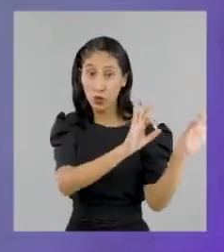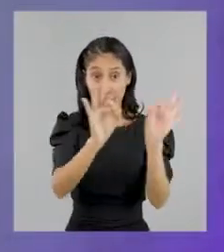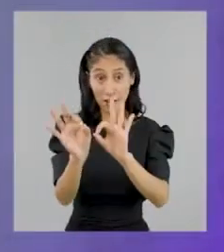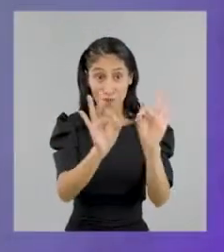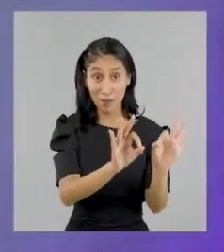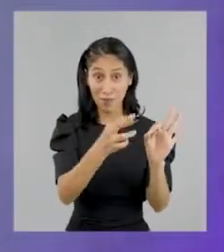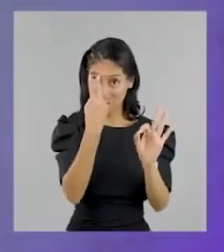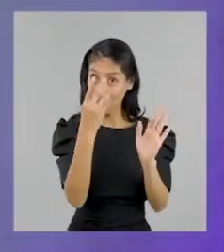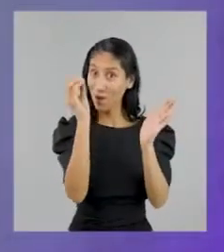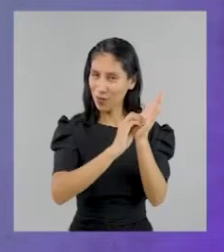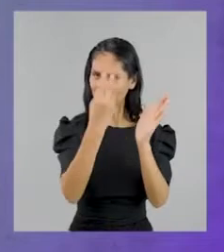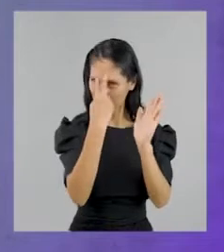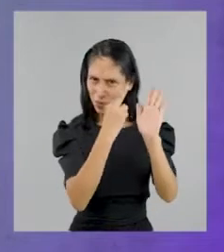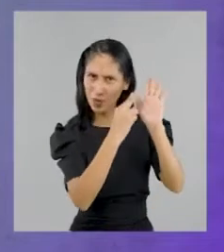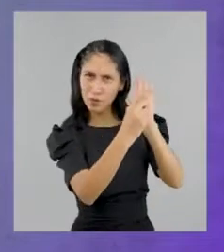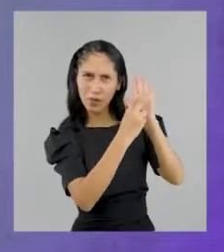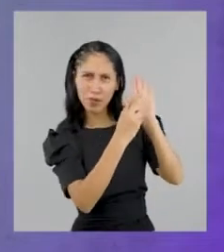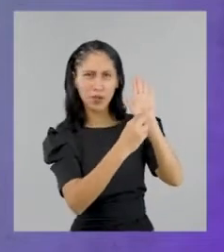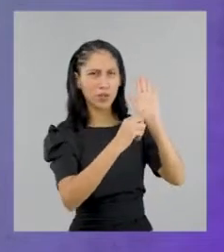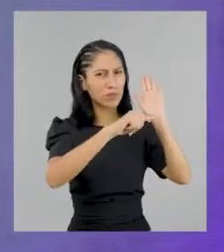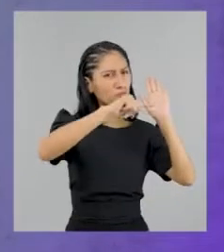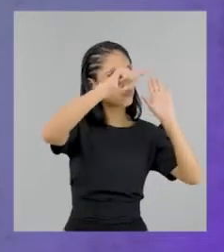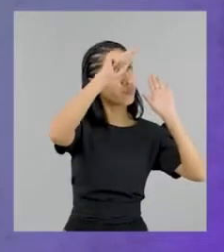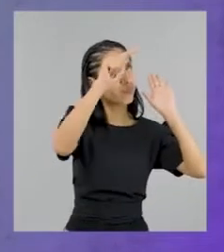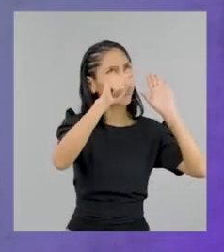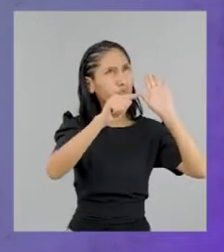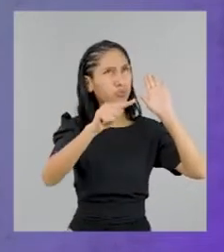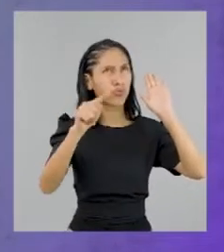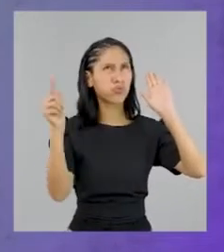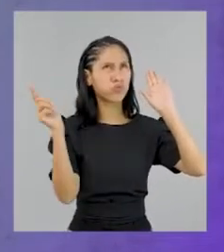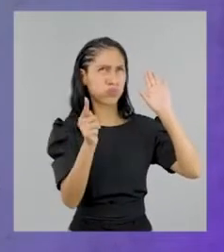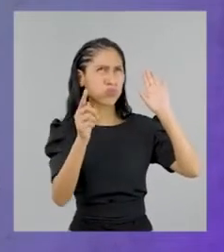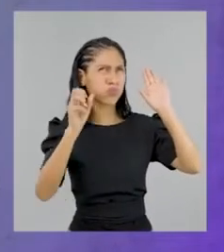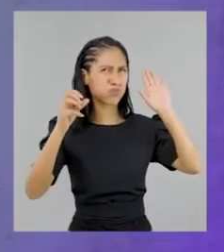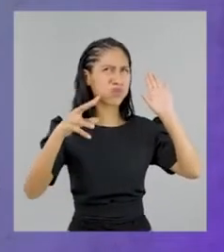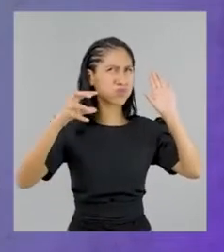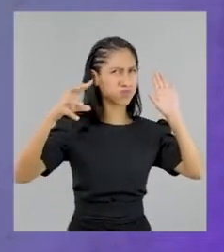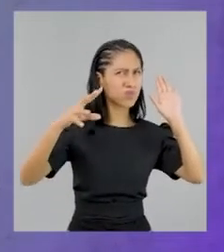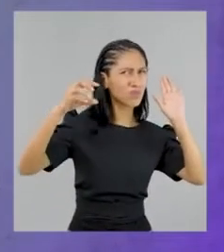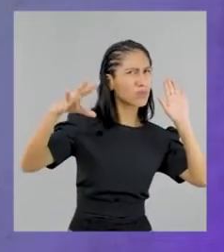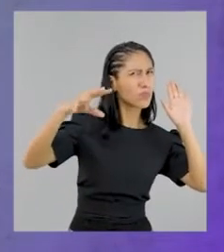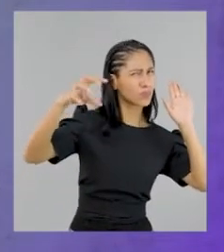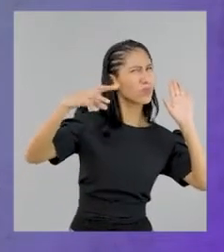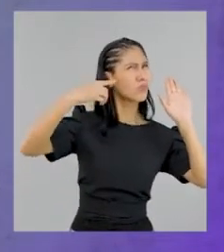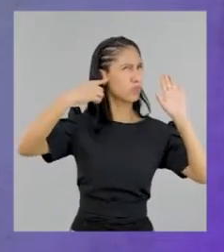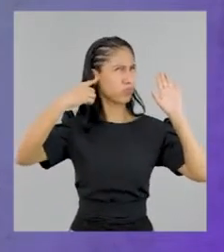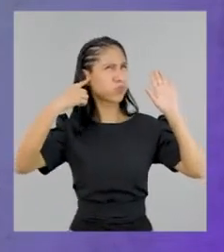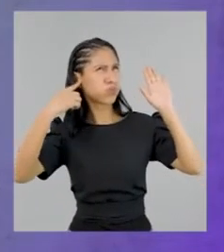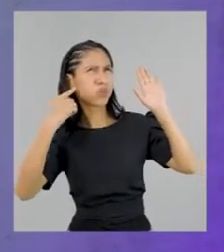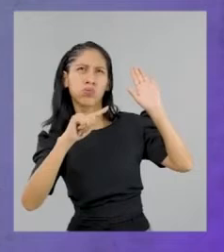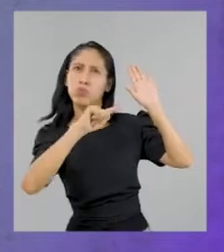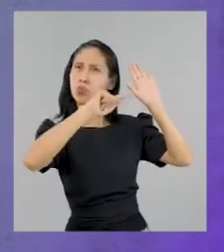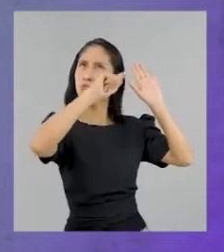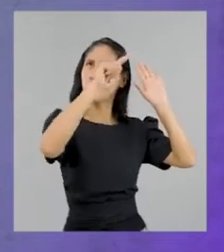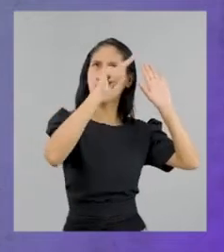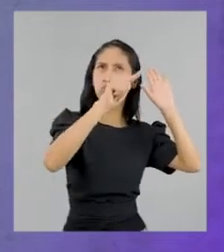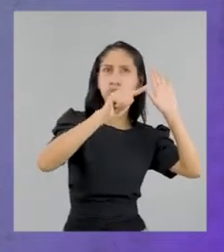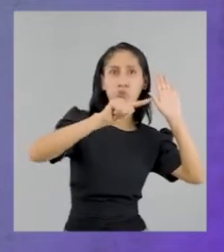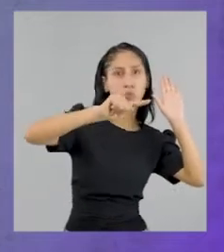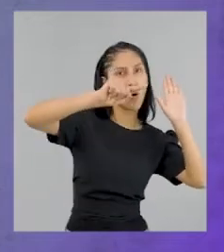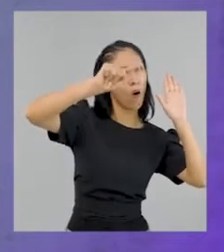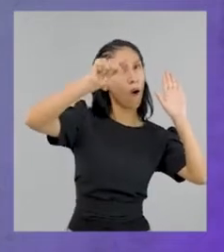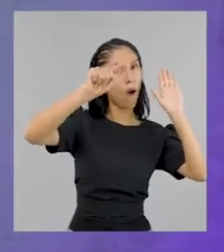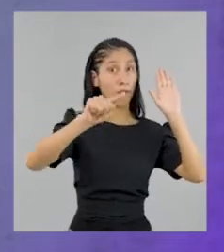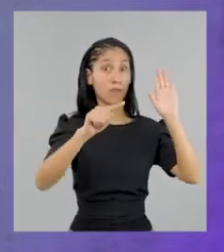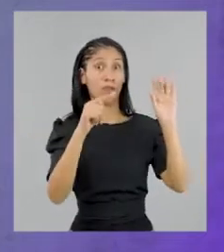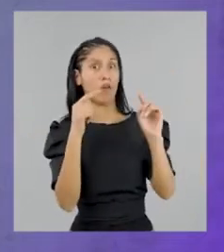las mismas que podemos observar en las vibraciones a través de las cuales se propagan los sonidos. El estudio de estas